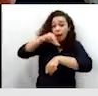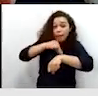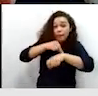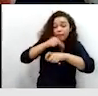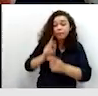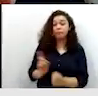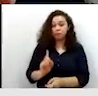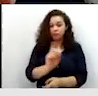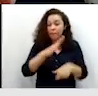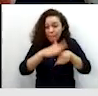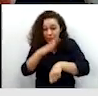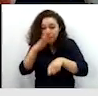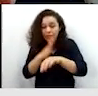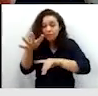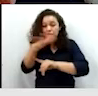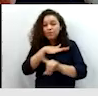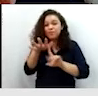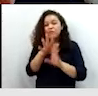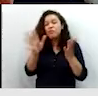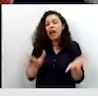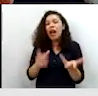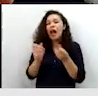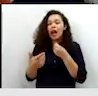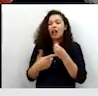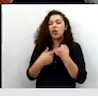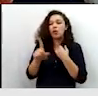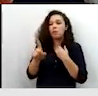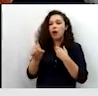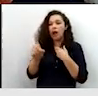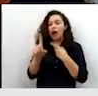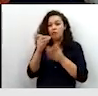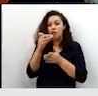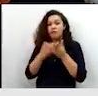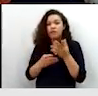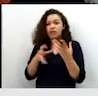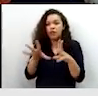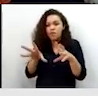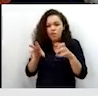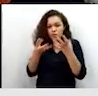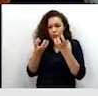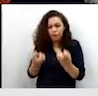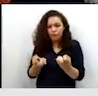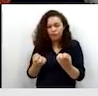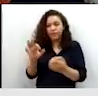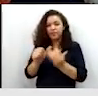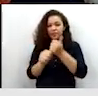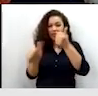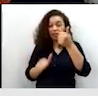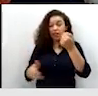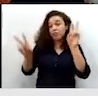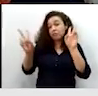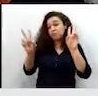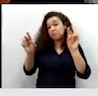la situación de evitar un estado de deshidratación, que aquí, pues a lo mejor la diarrea, pues, entre